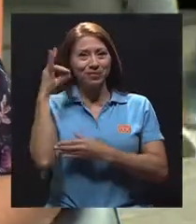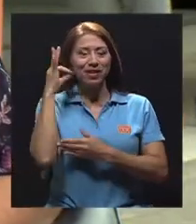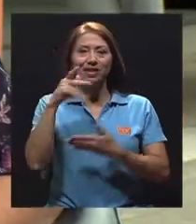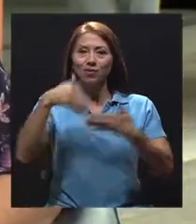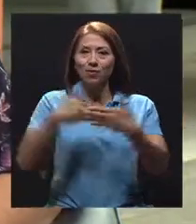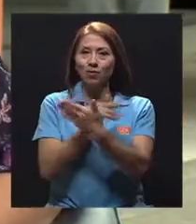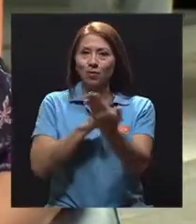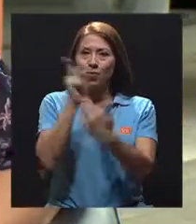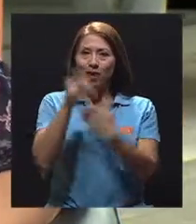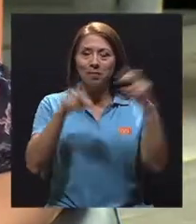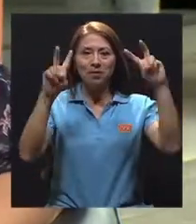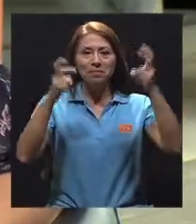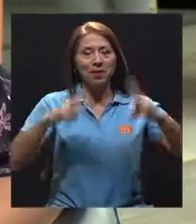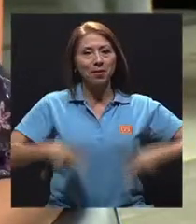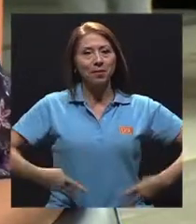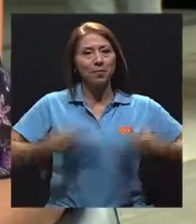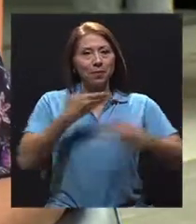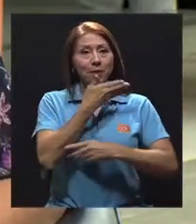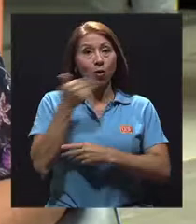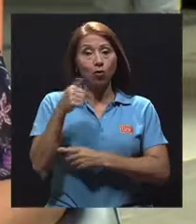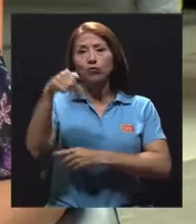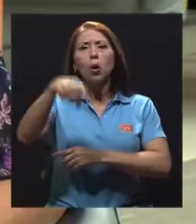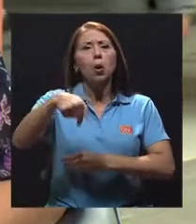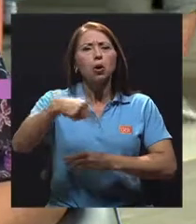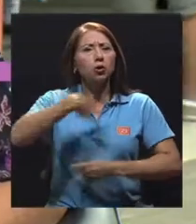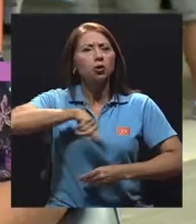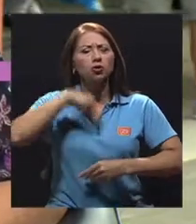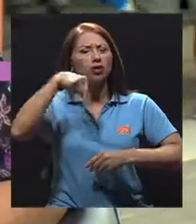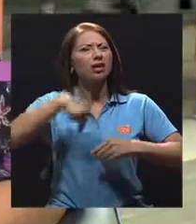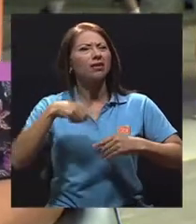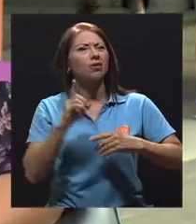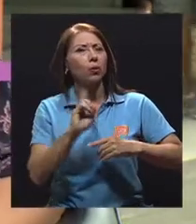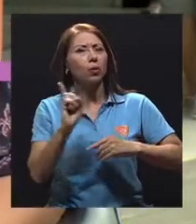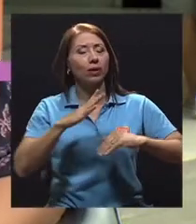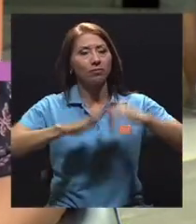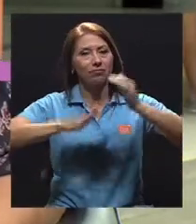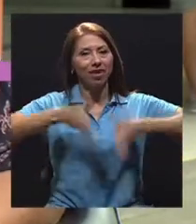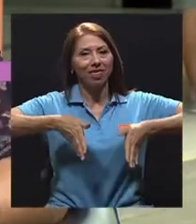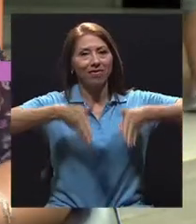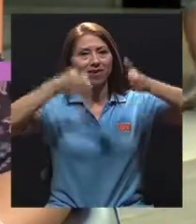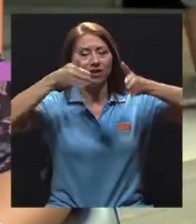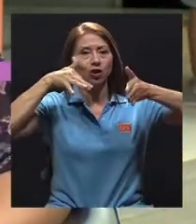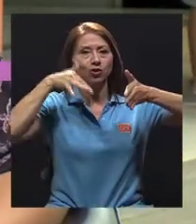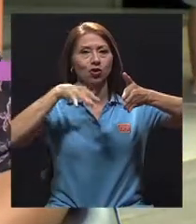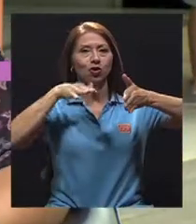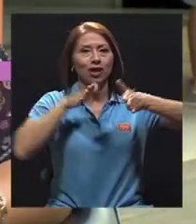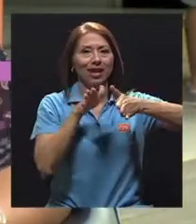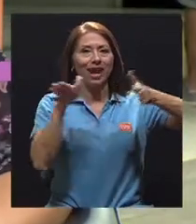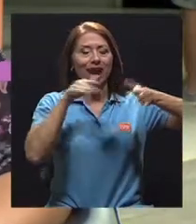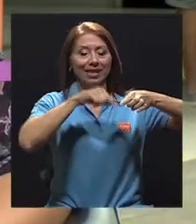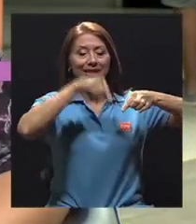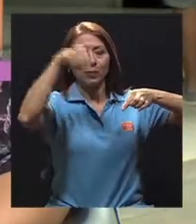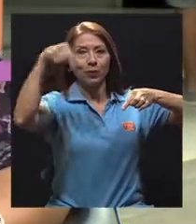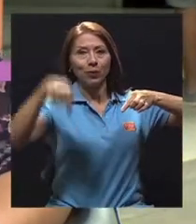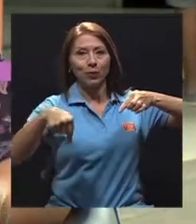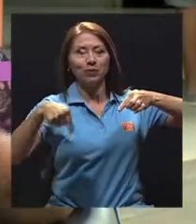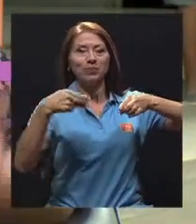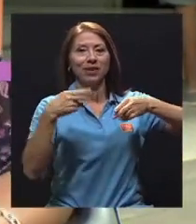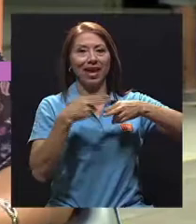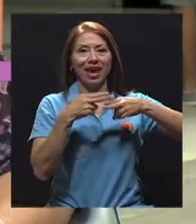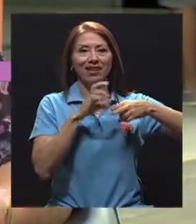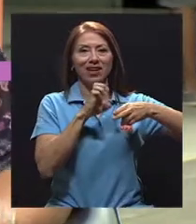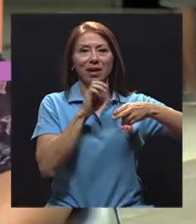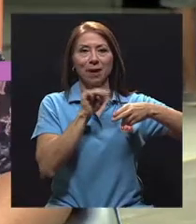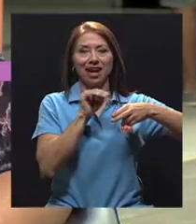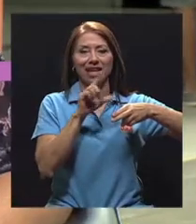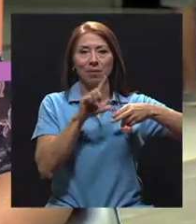bienvenidos y bienvenidas a un nuevo programa de Vivir Mejor. El día de hoy nos encontramos en las afueras del edificio de Estudios Generales Enrique Macaya